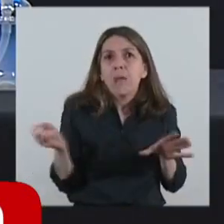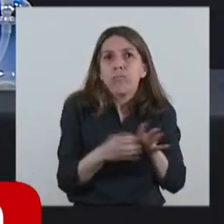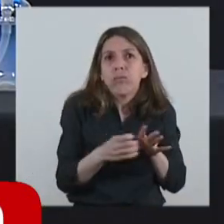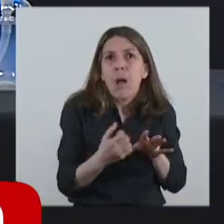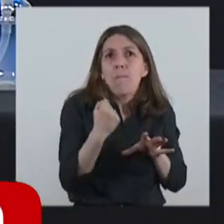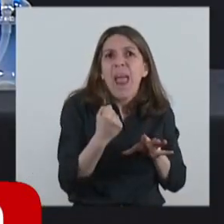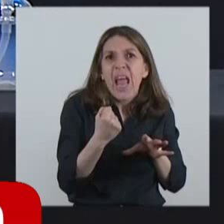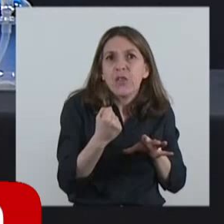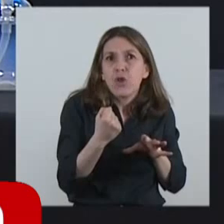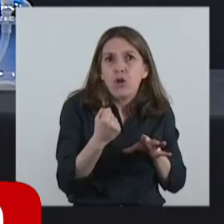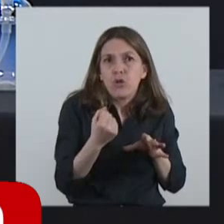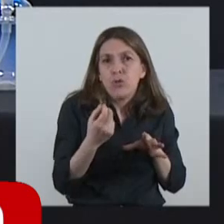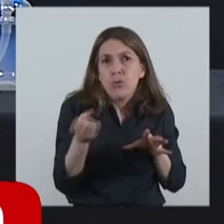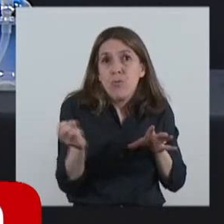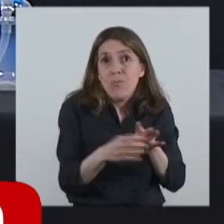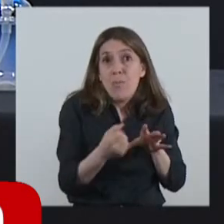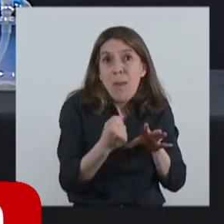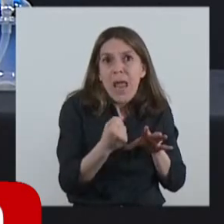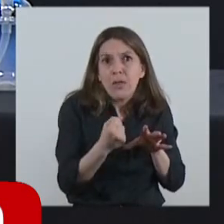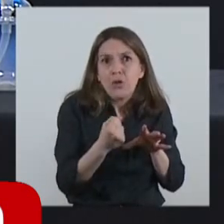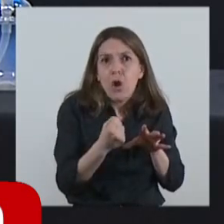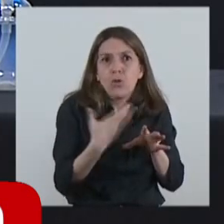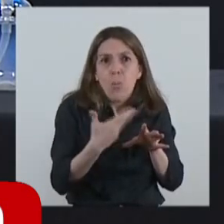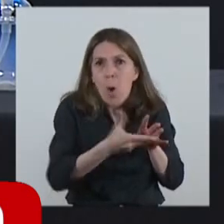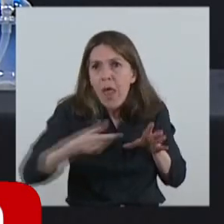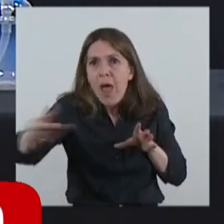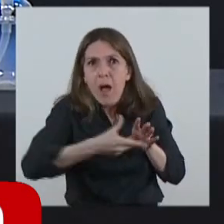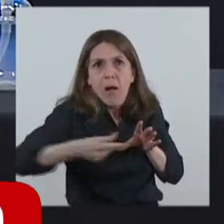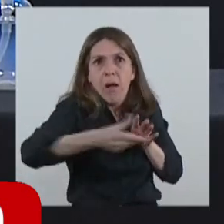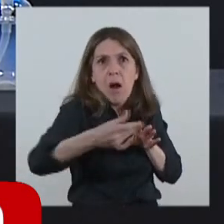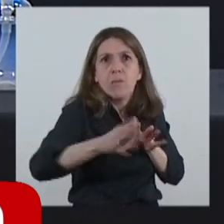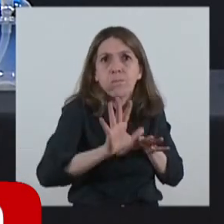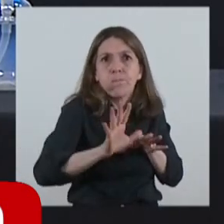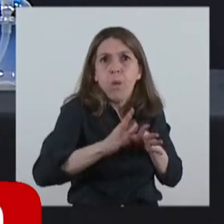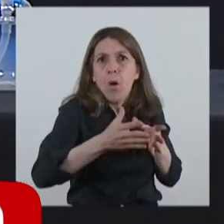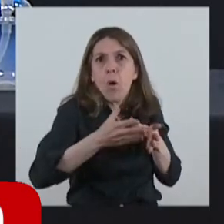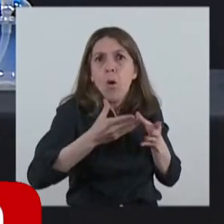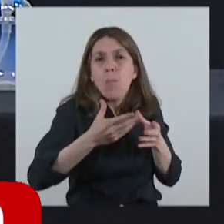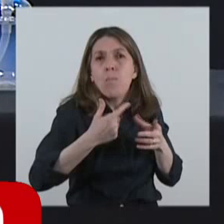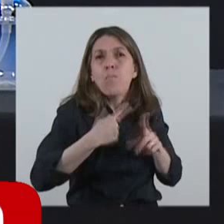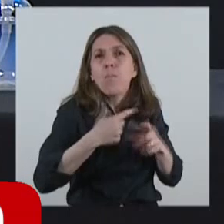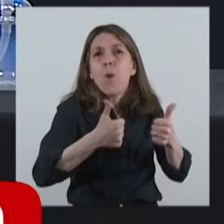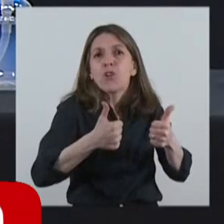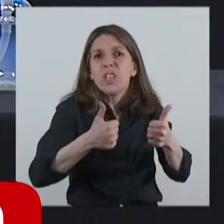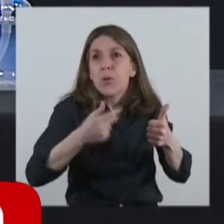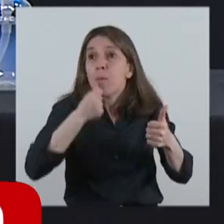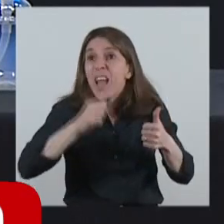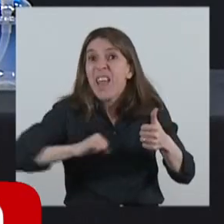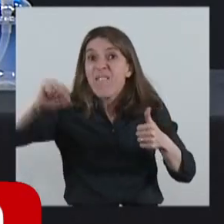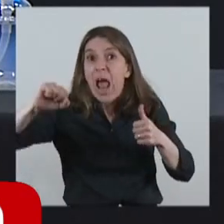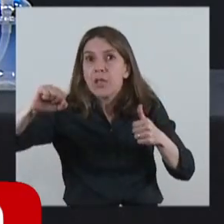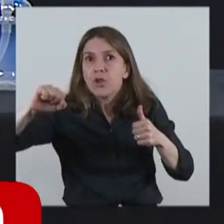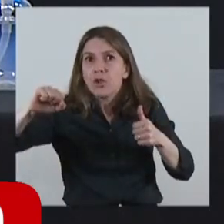retornos reales positivos, es decir, que su rendimiento esté por encima de la inflación. Eso es lo que ha venido ocurriendo en todo este